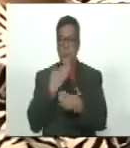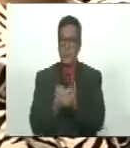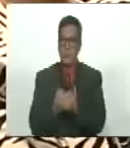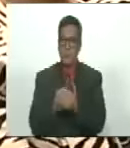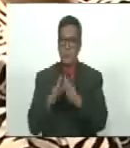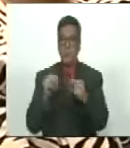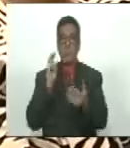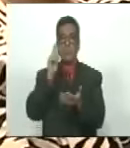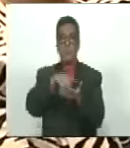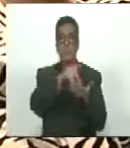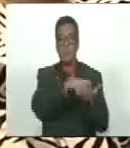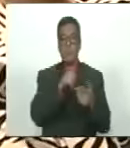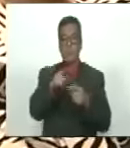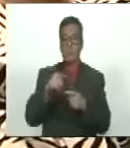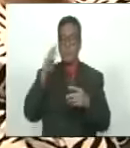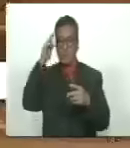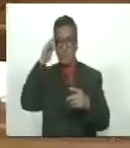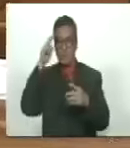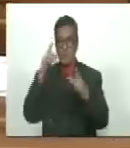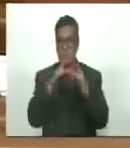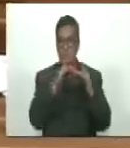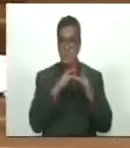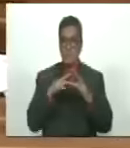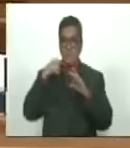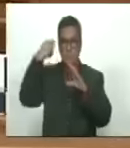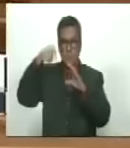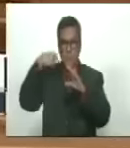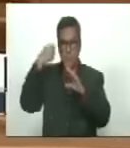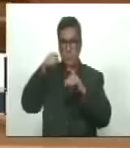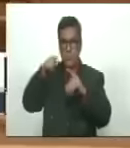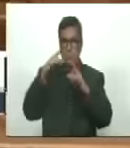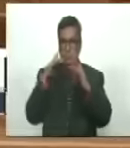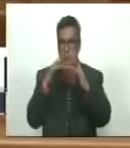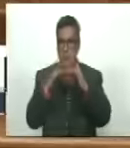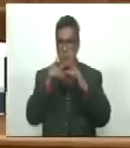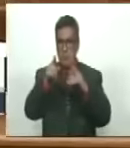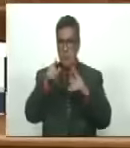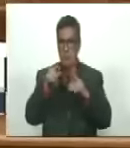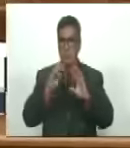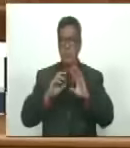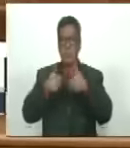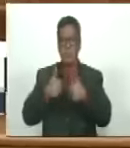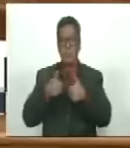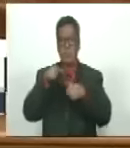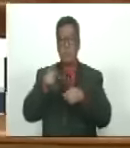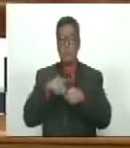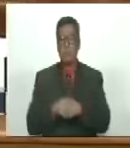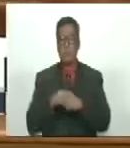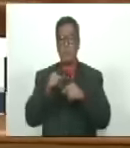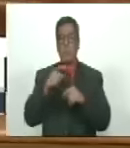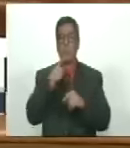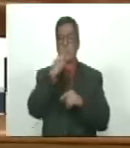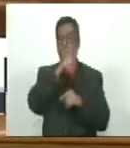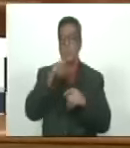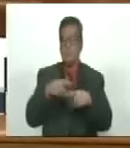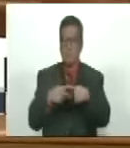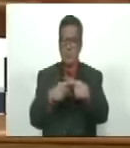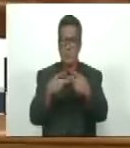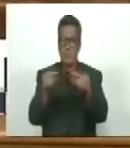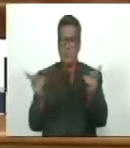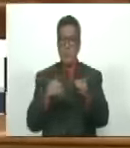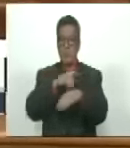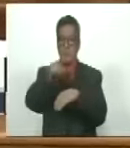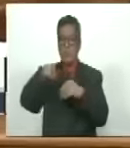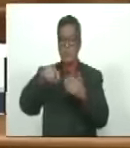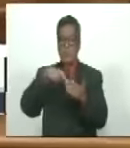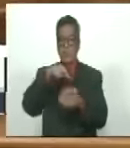están presentes y a los que están conectados por videoconferencia para el arranque, el inicio de esta consulta pública